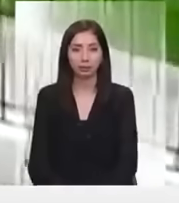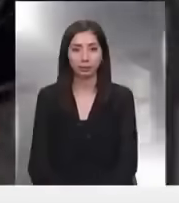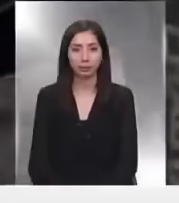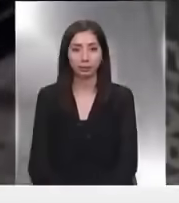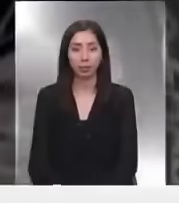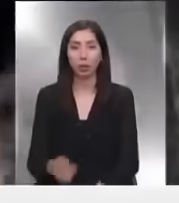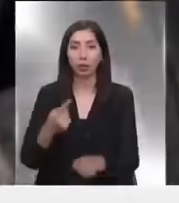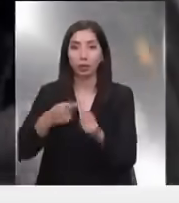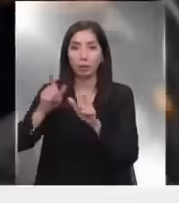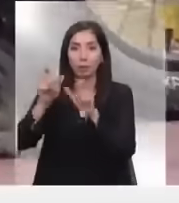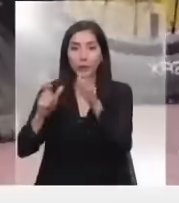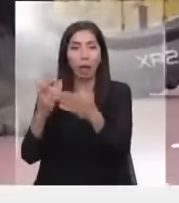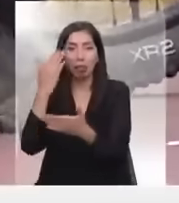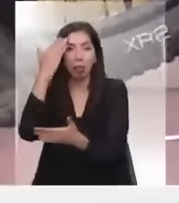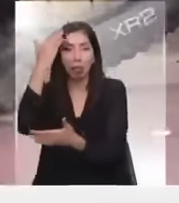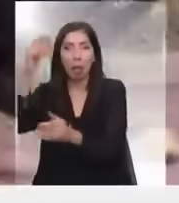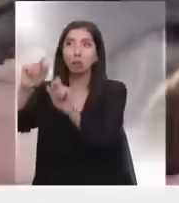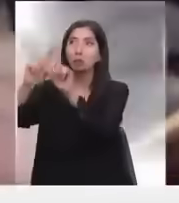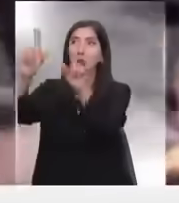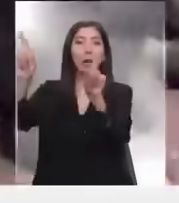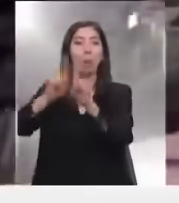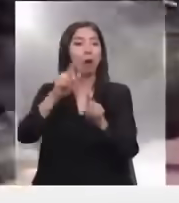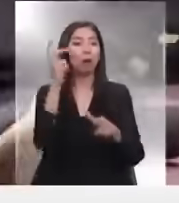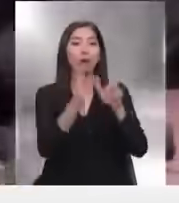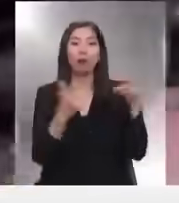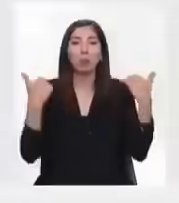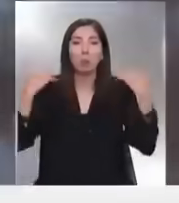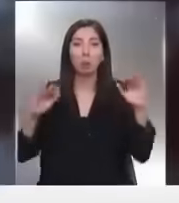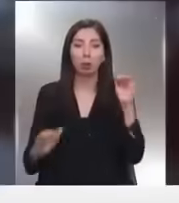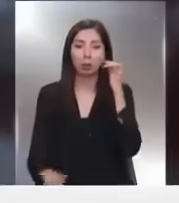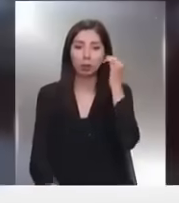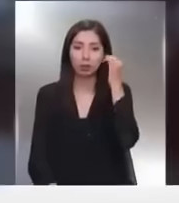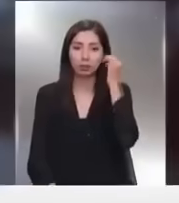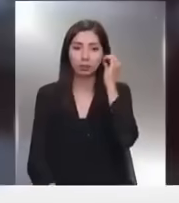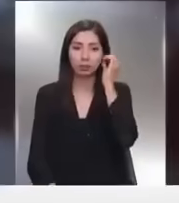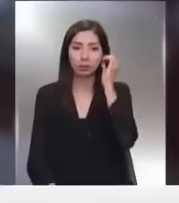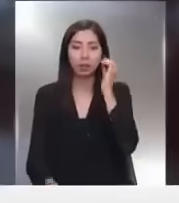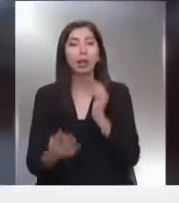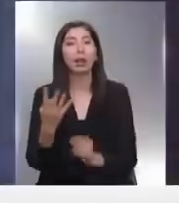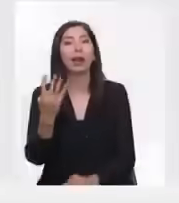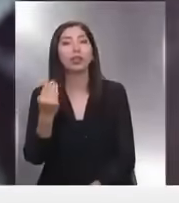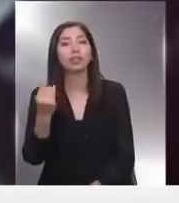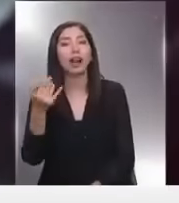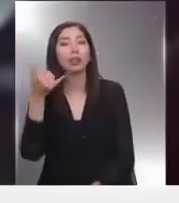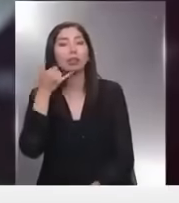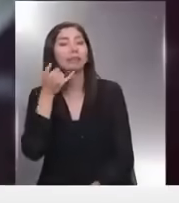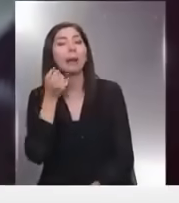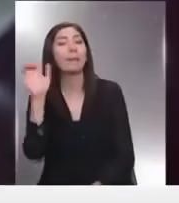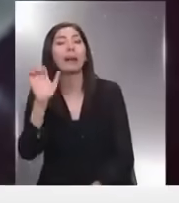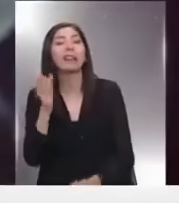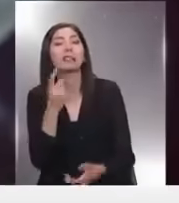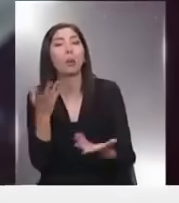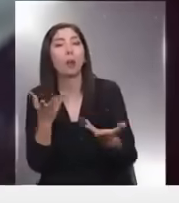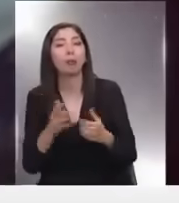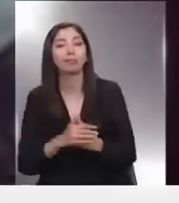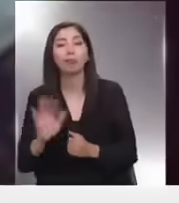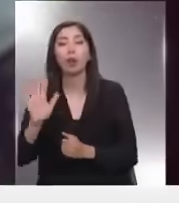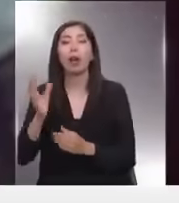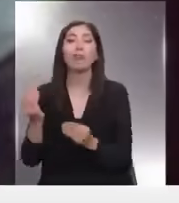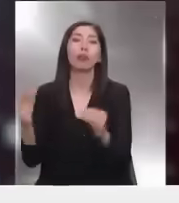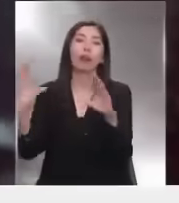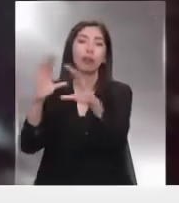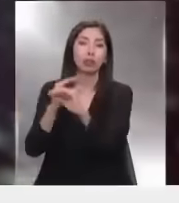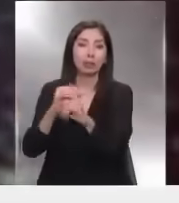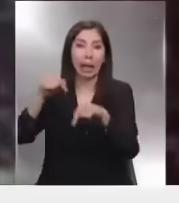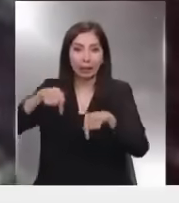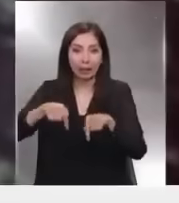Otras roban durante el día sin importarles nada. 14-14, ¿cuál es su emergencia? Hola, buenas noches. Aquí en la salida